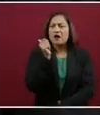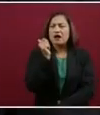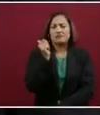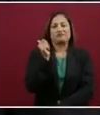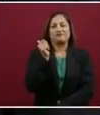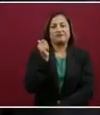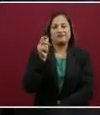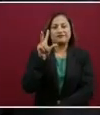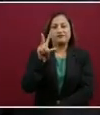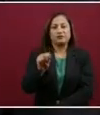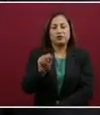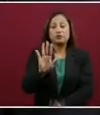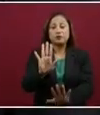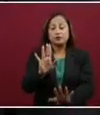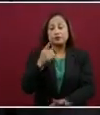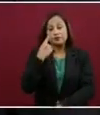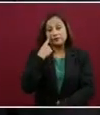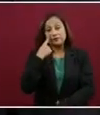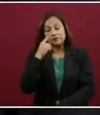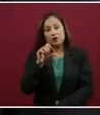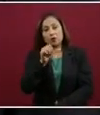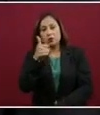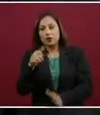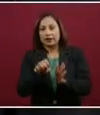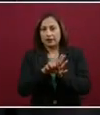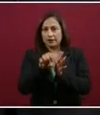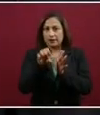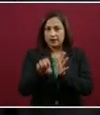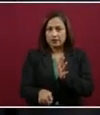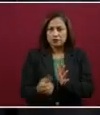Les pongo un ejemplo reciente.